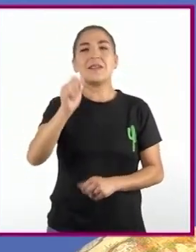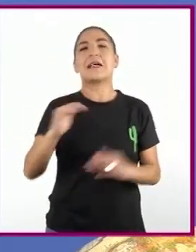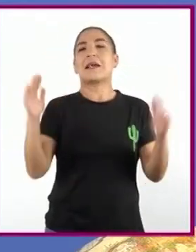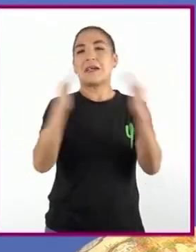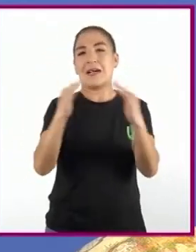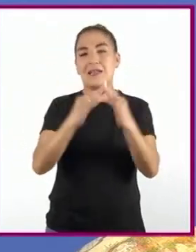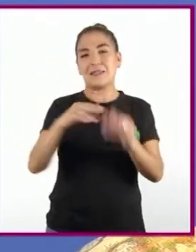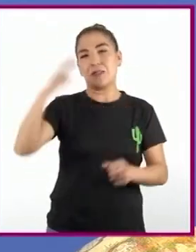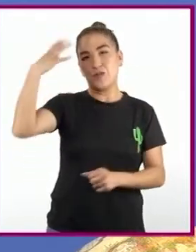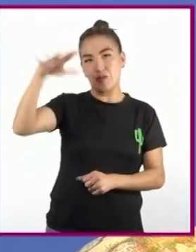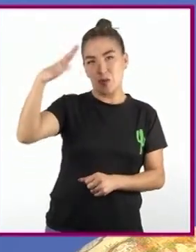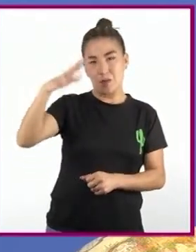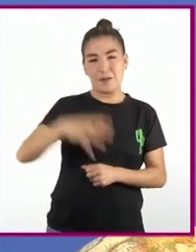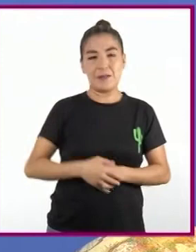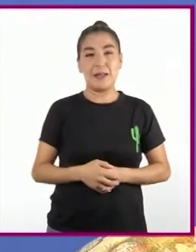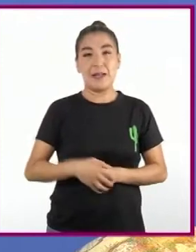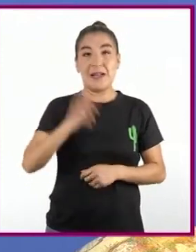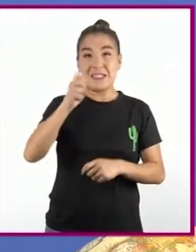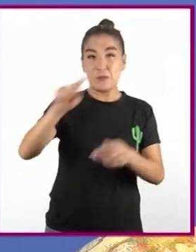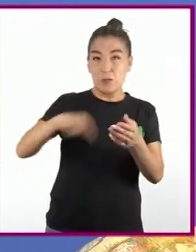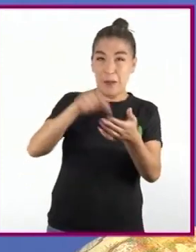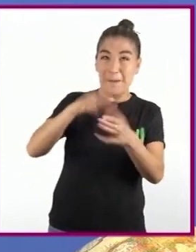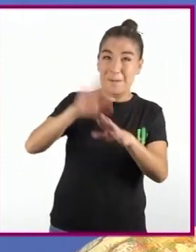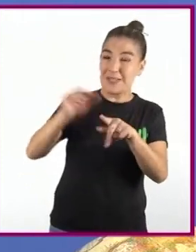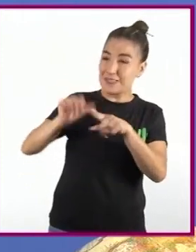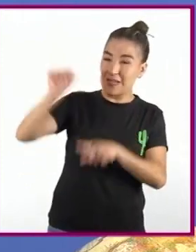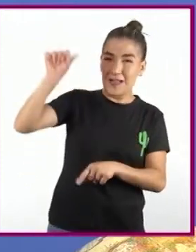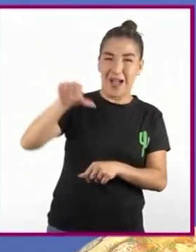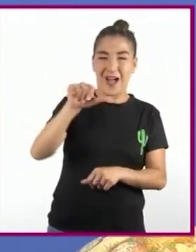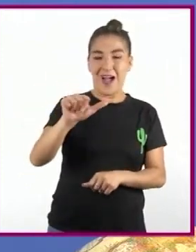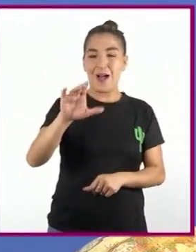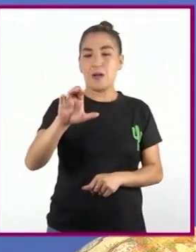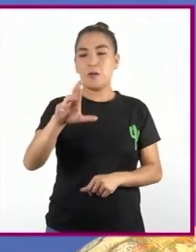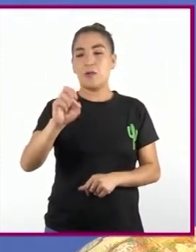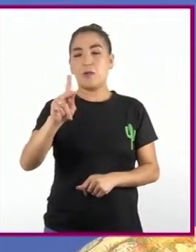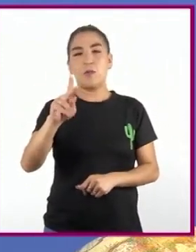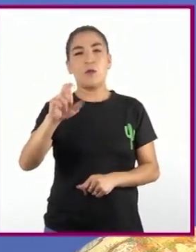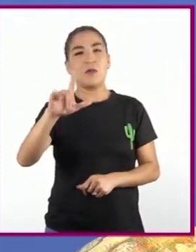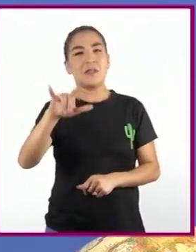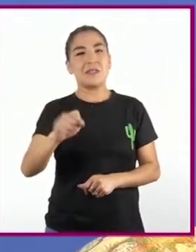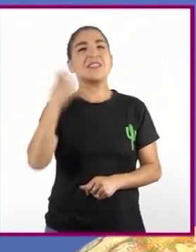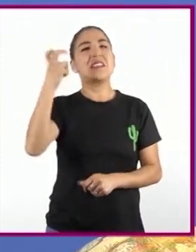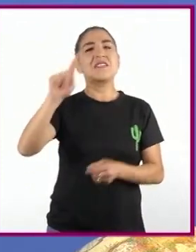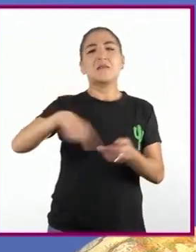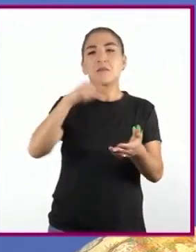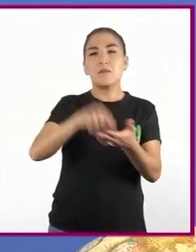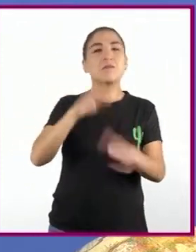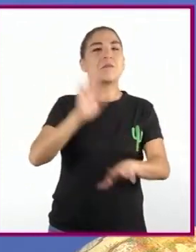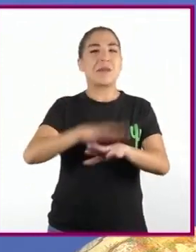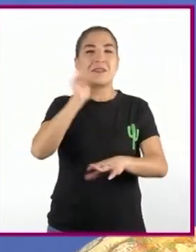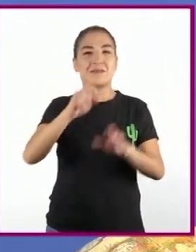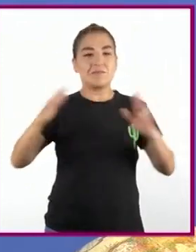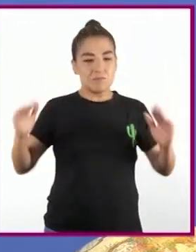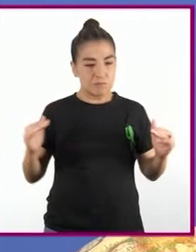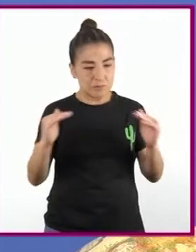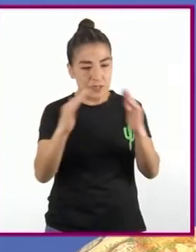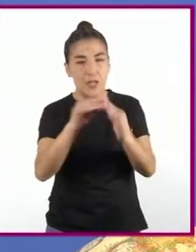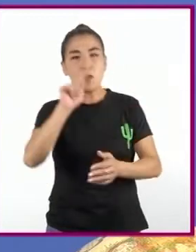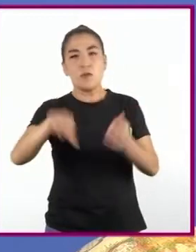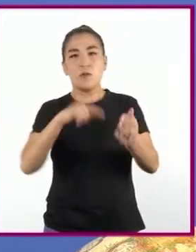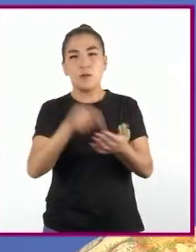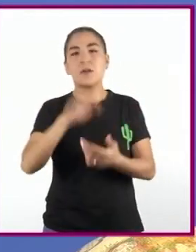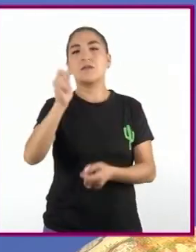del Sol. En la parte más alta está la Acrópolis, donde, como vimos en el video, existen las principales estructuras de los